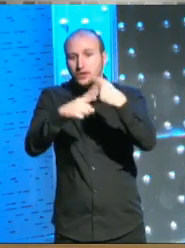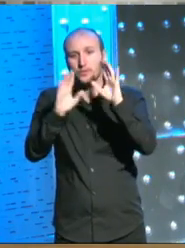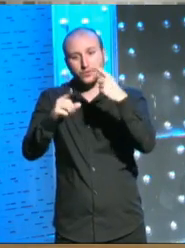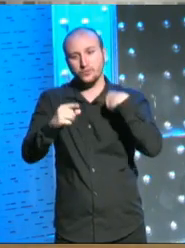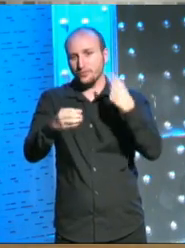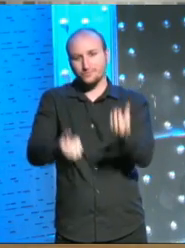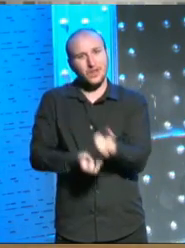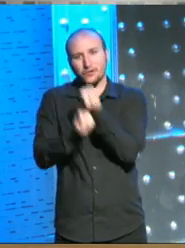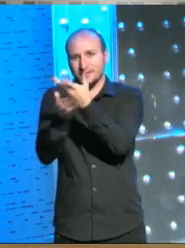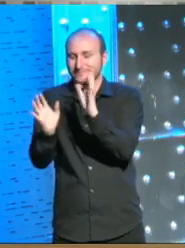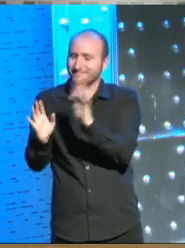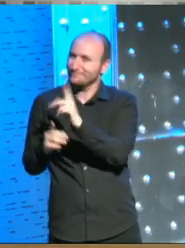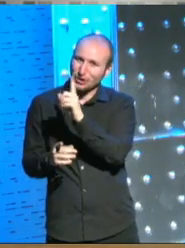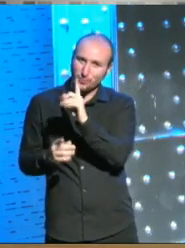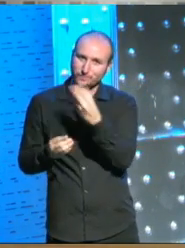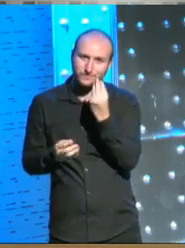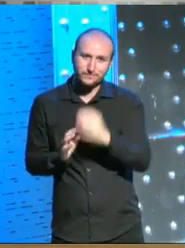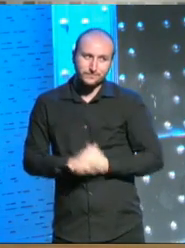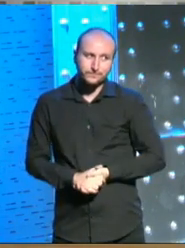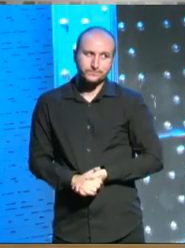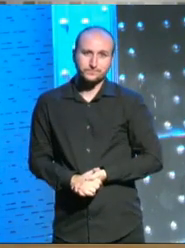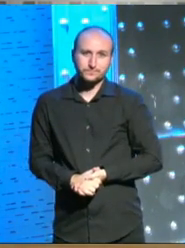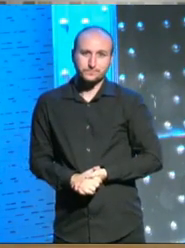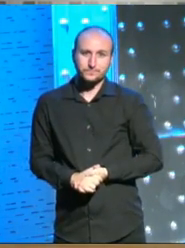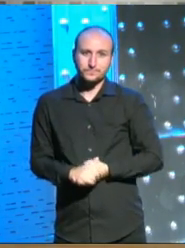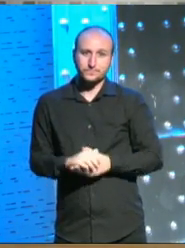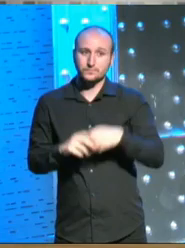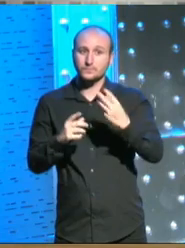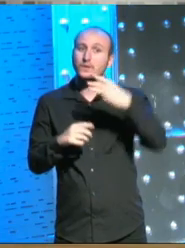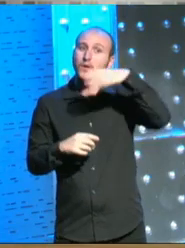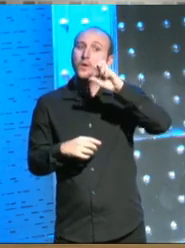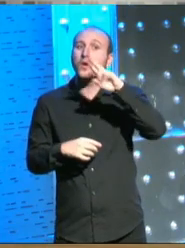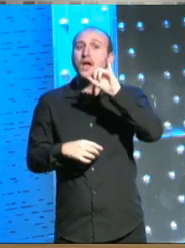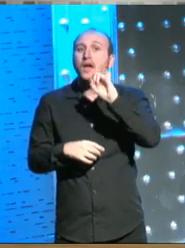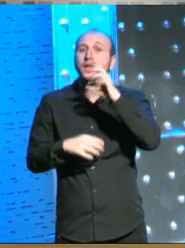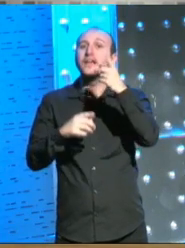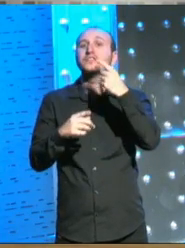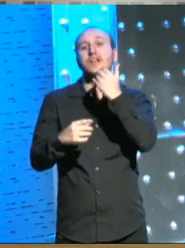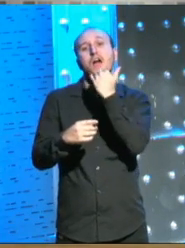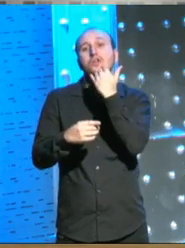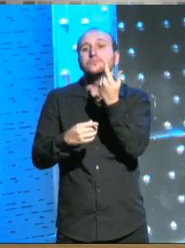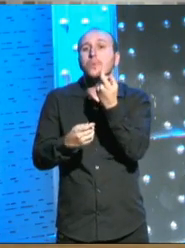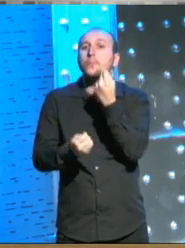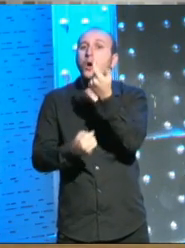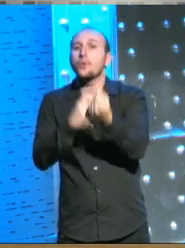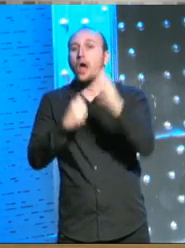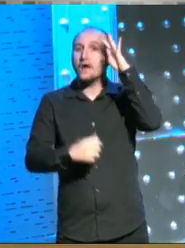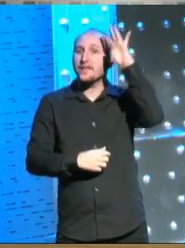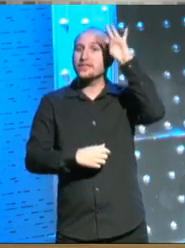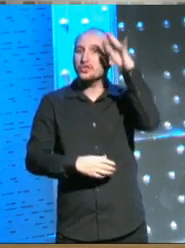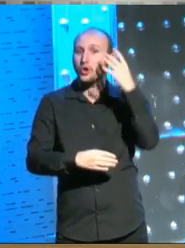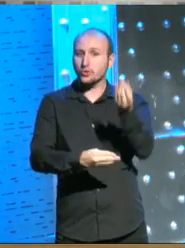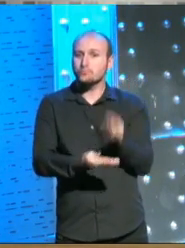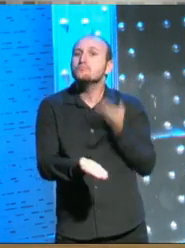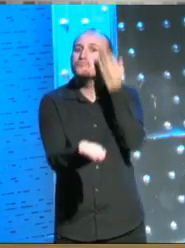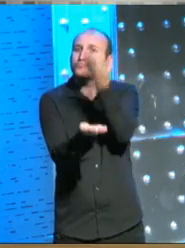ese, nos dejaría. Y Méliès es el contrapunto, porque Méliès cultiva la ficción y la puesta en